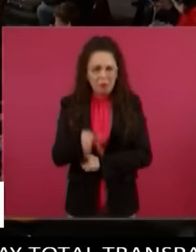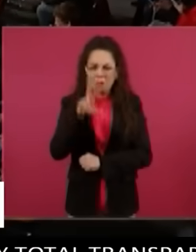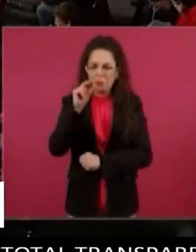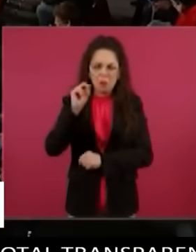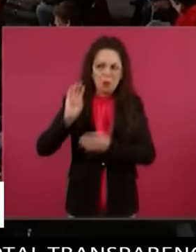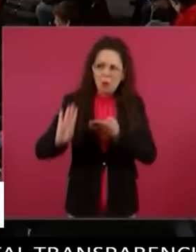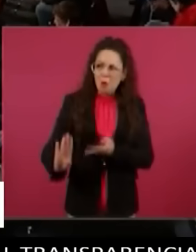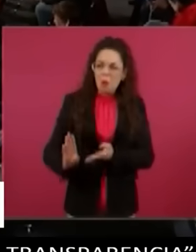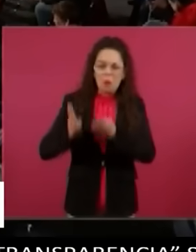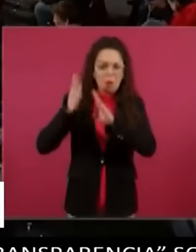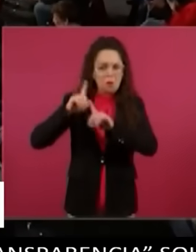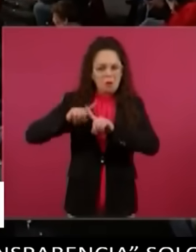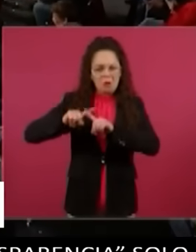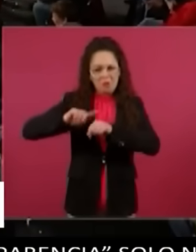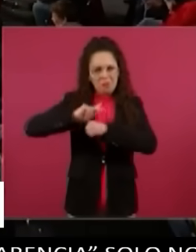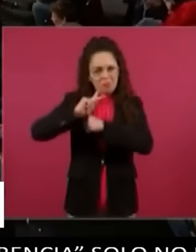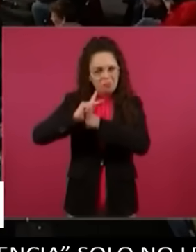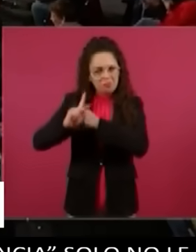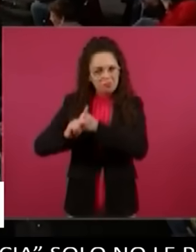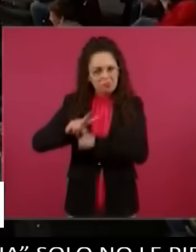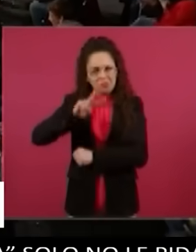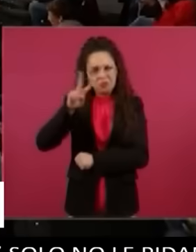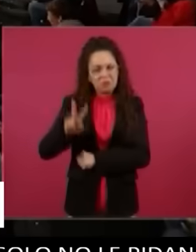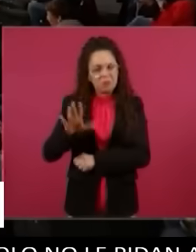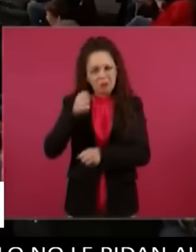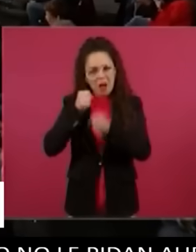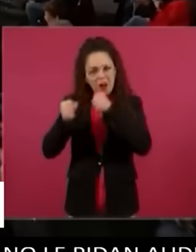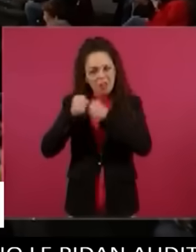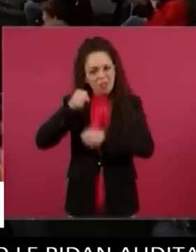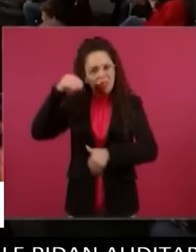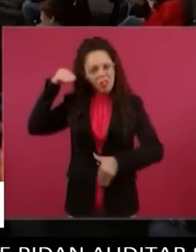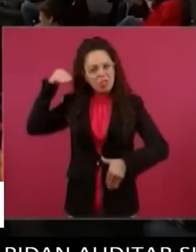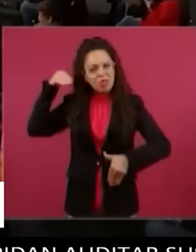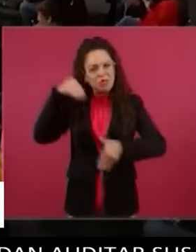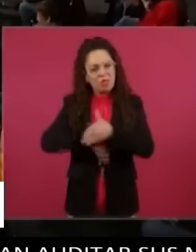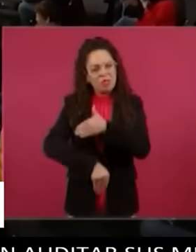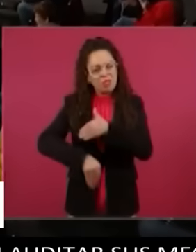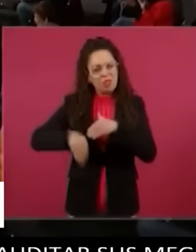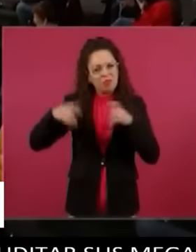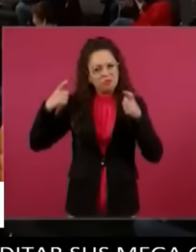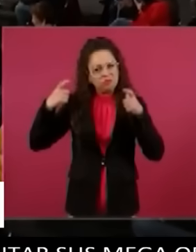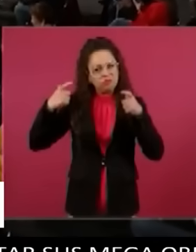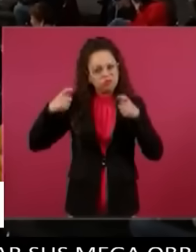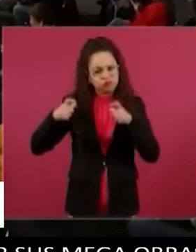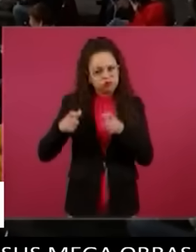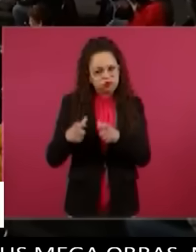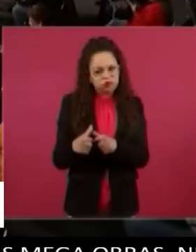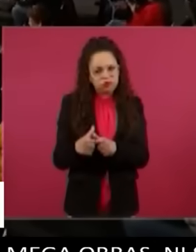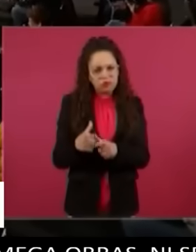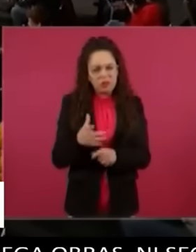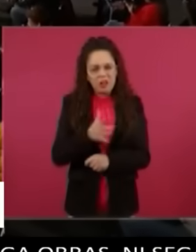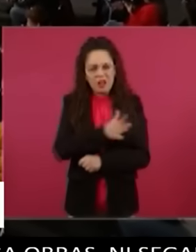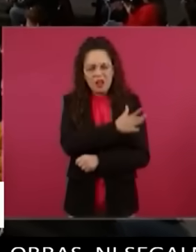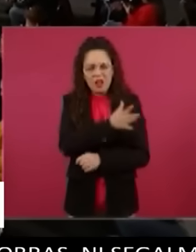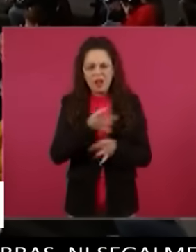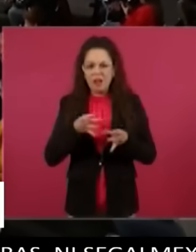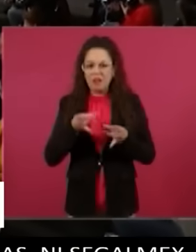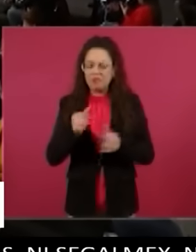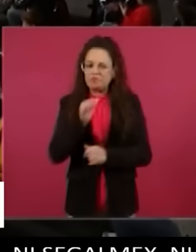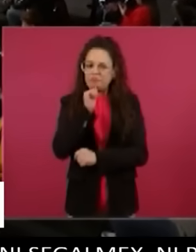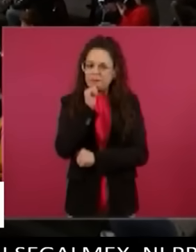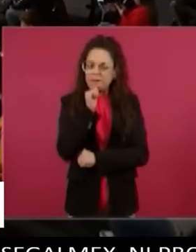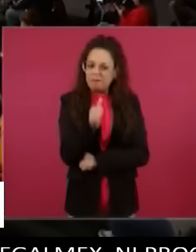en antesalas de funerarias y de panteones. Por eso, José, y por mucho más, las propuestas